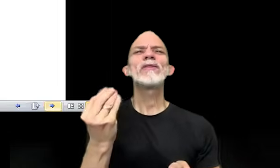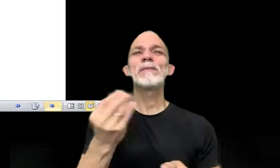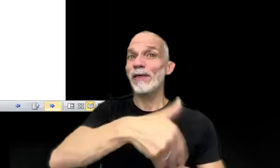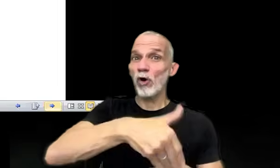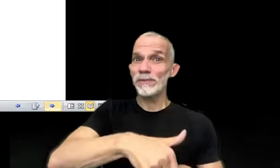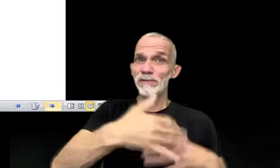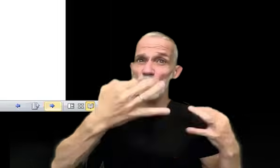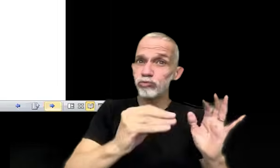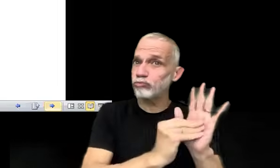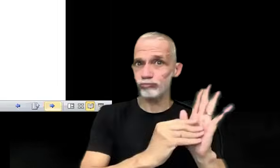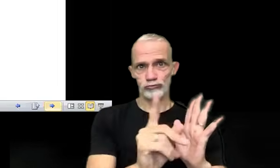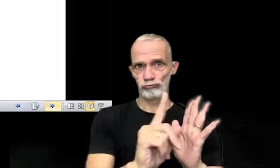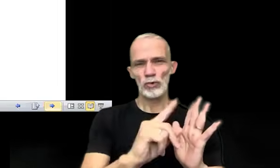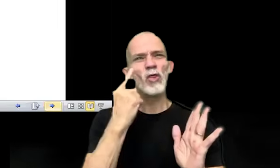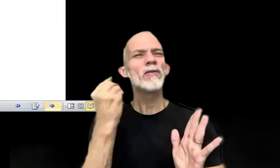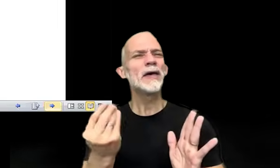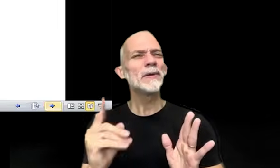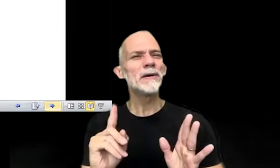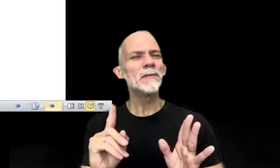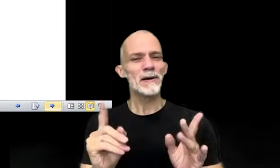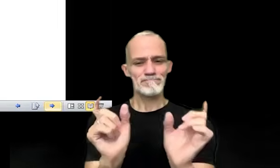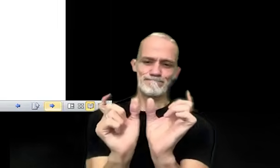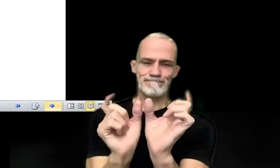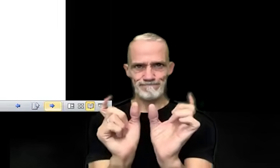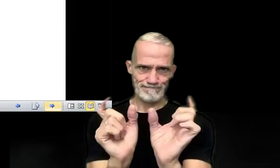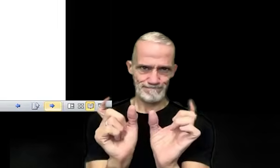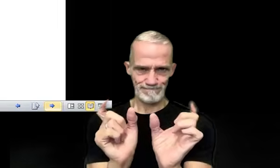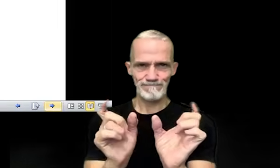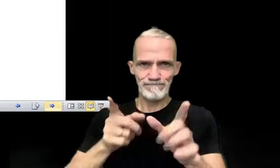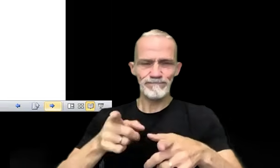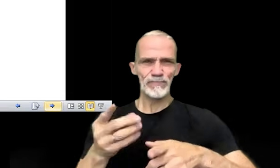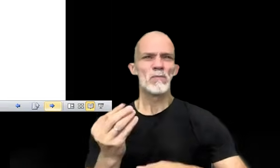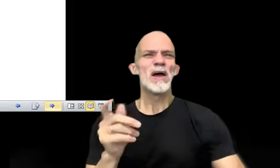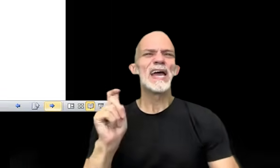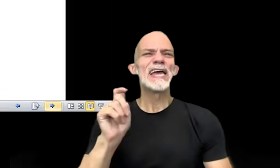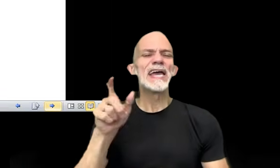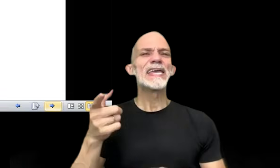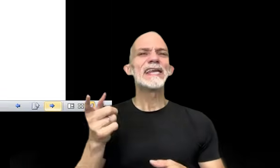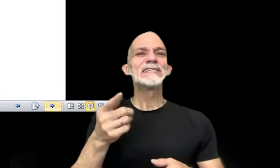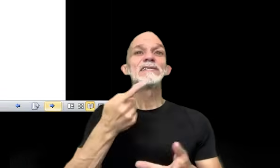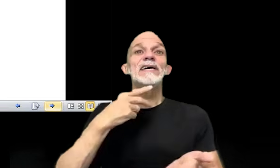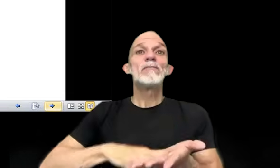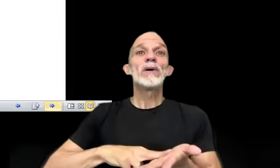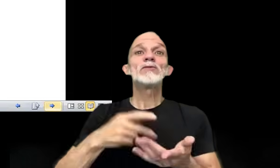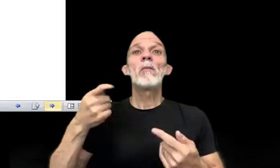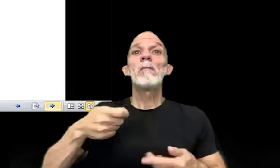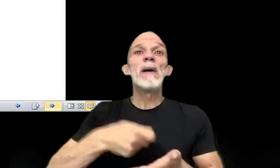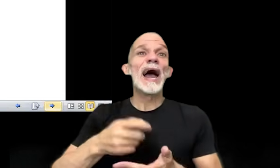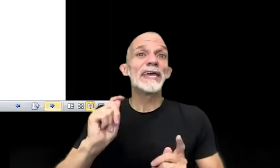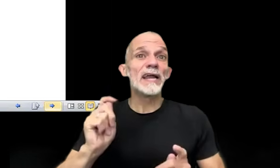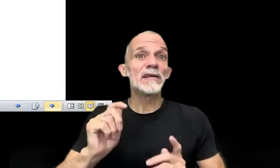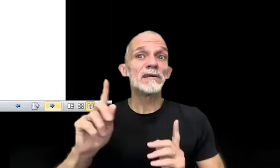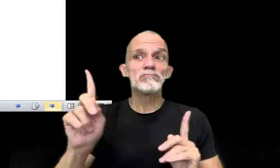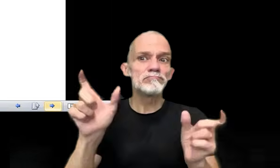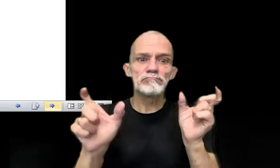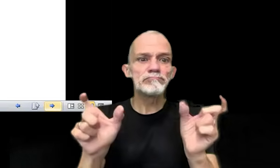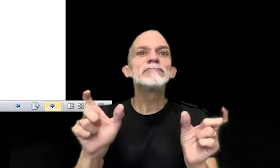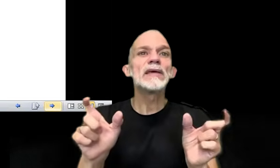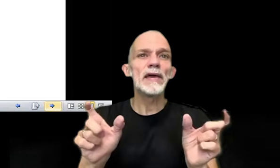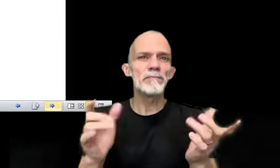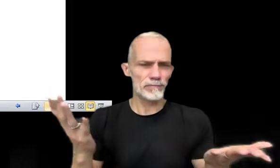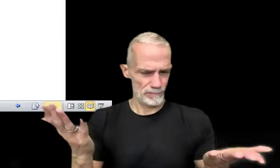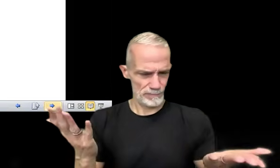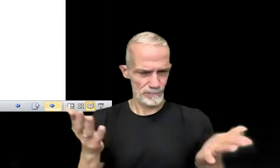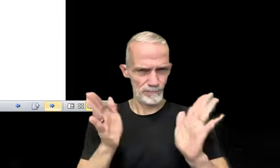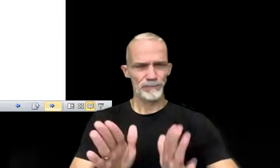cambió el tributo en su totalidad, porque cambió quiénes iban a ser contribuyentes.